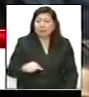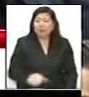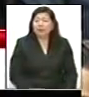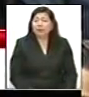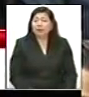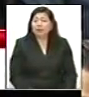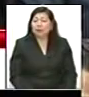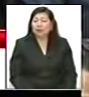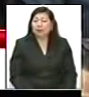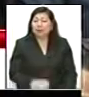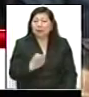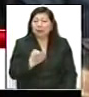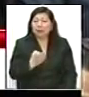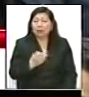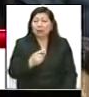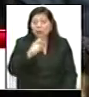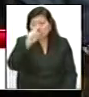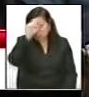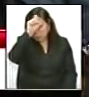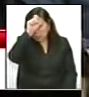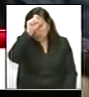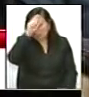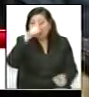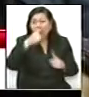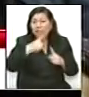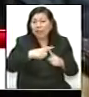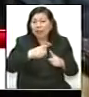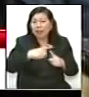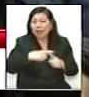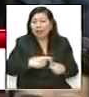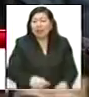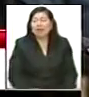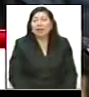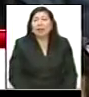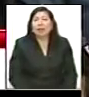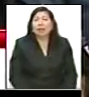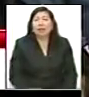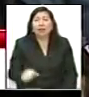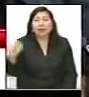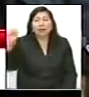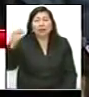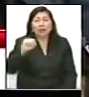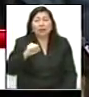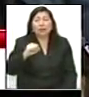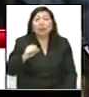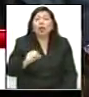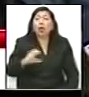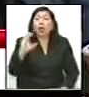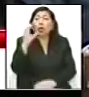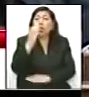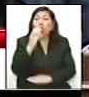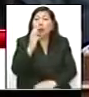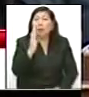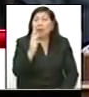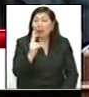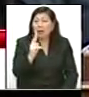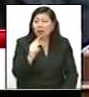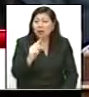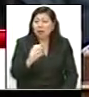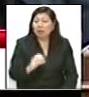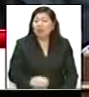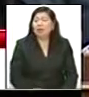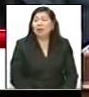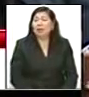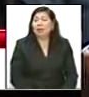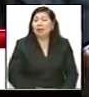el Frente Popular de Turquía, terroristas, Fuerzas Armadas Revolucionarias de Colombia, las FARC,